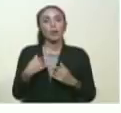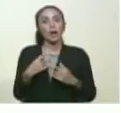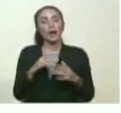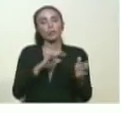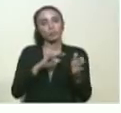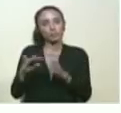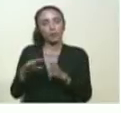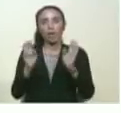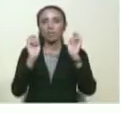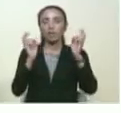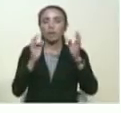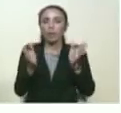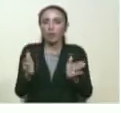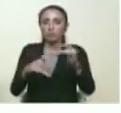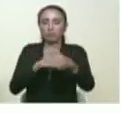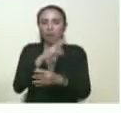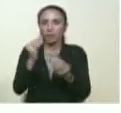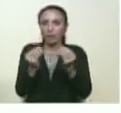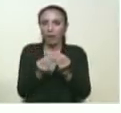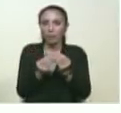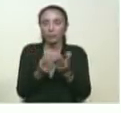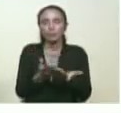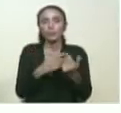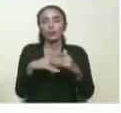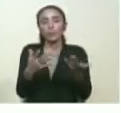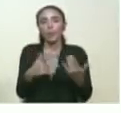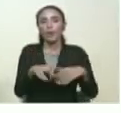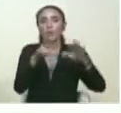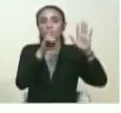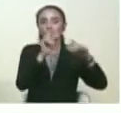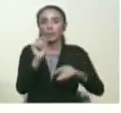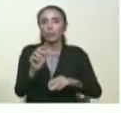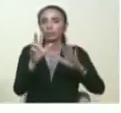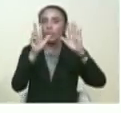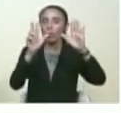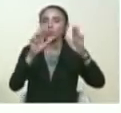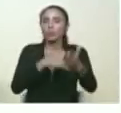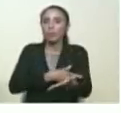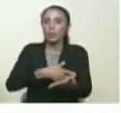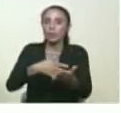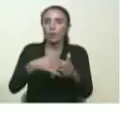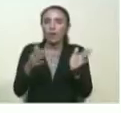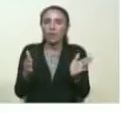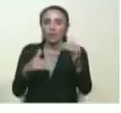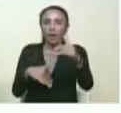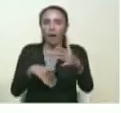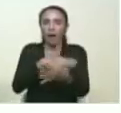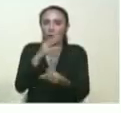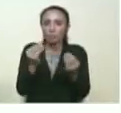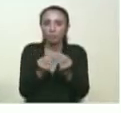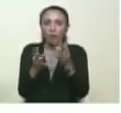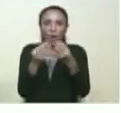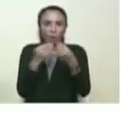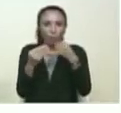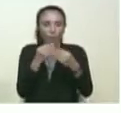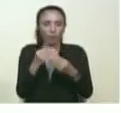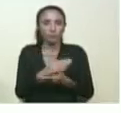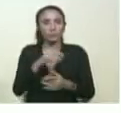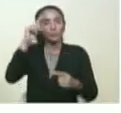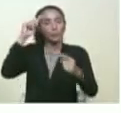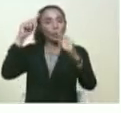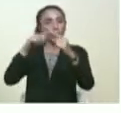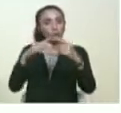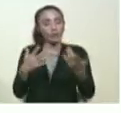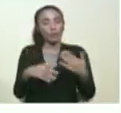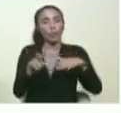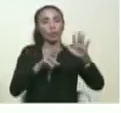ya tenemos la capacidad de 7.8 millones de CLAP elaborados en Venezuela y nos hemos propuesto una meta de